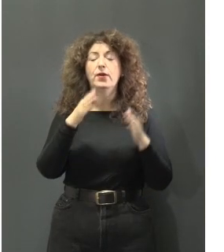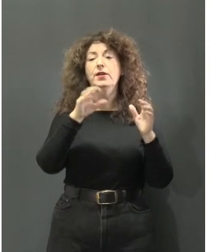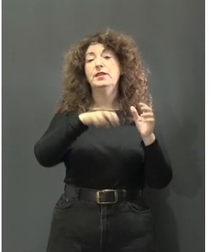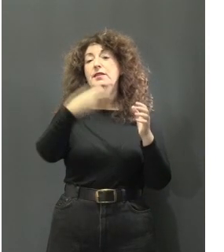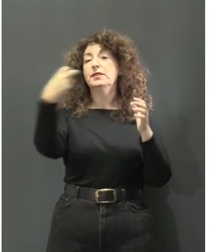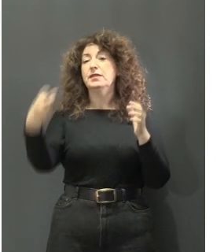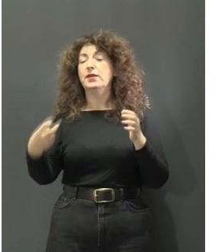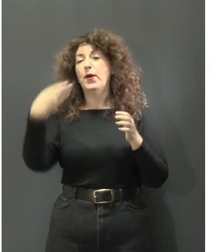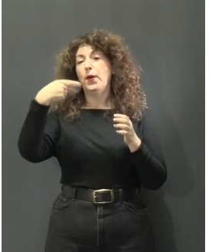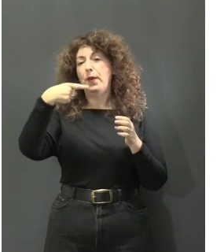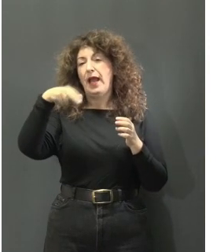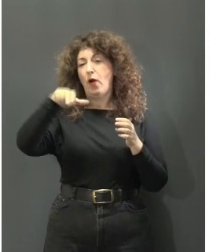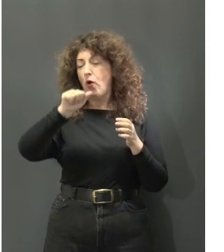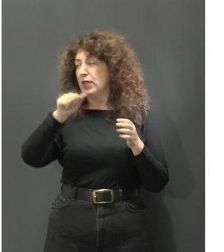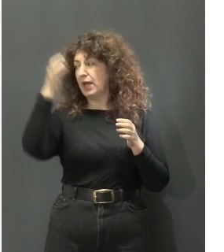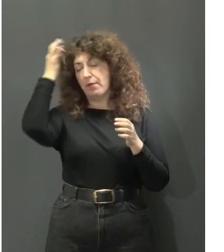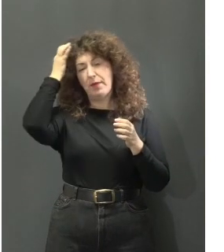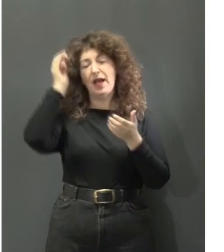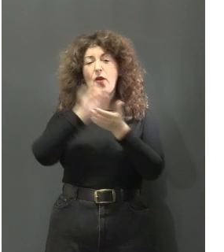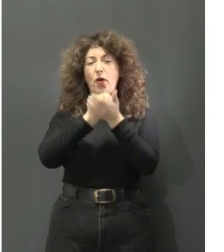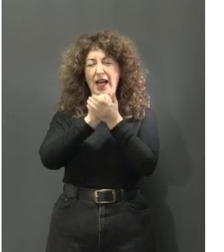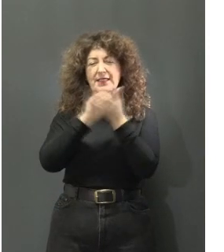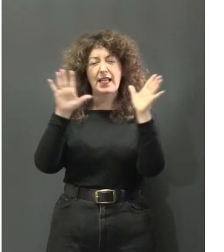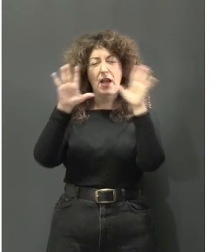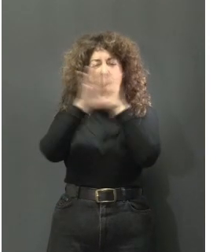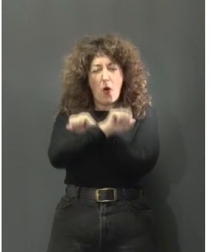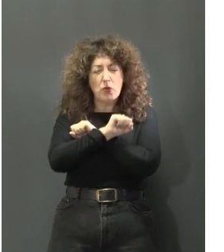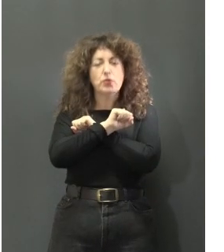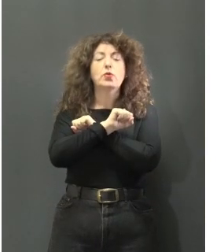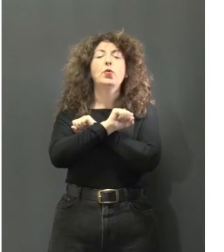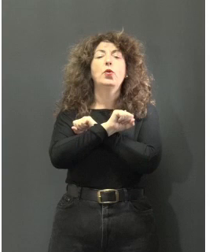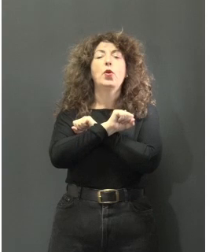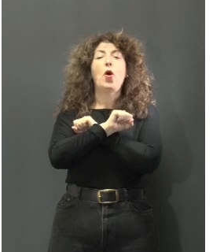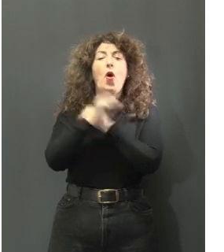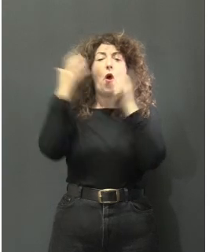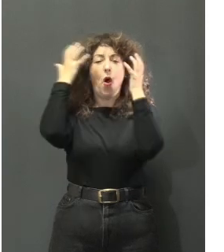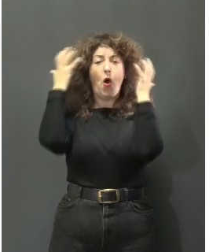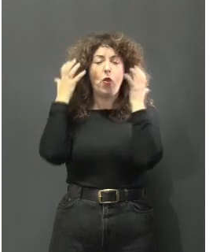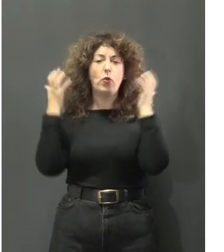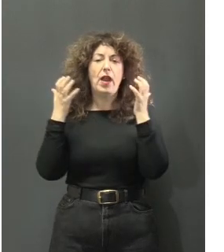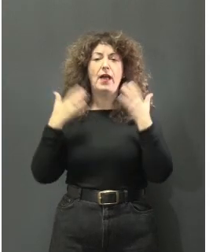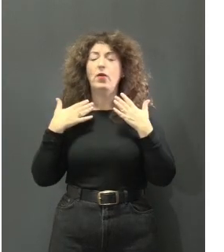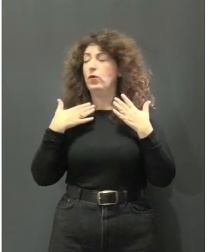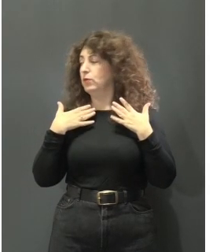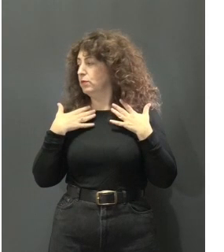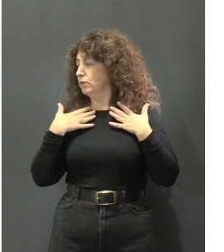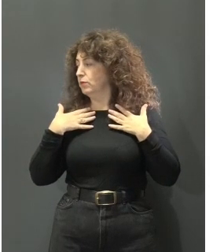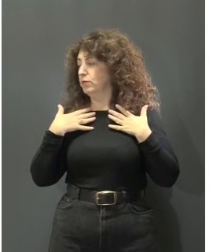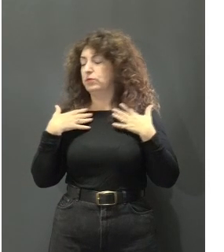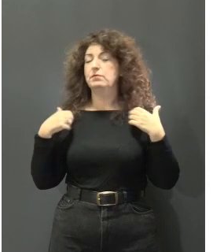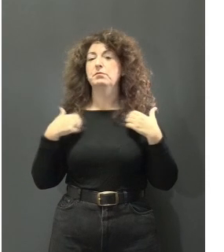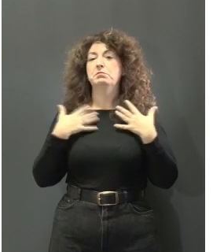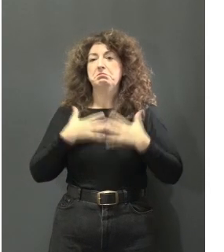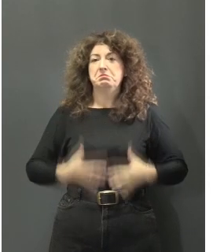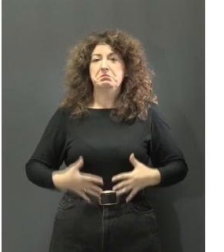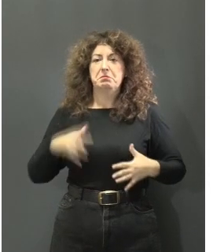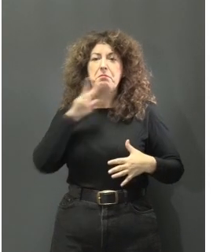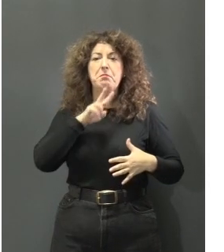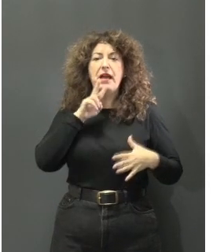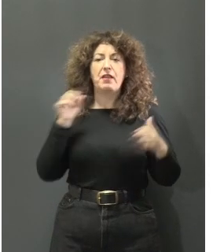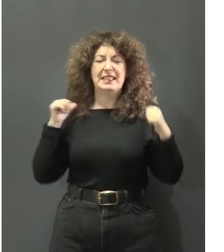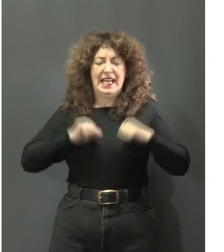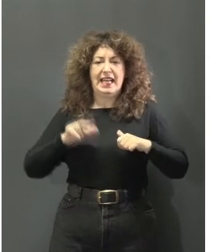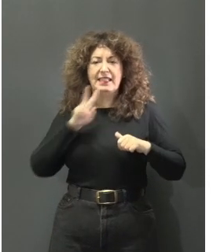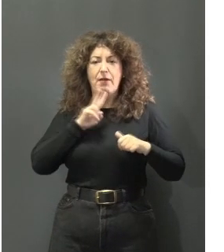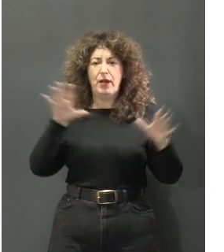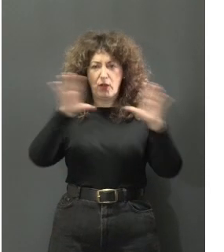castaño oscuro ondulado, con blusa estampada y chaqueta verde oscuro. Una mesa pequeña, baja,